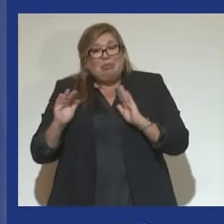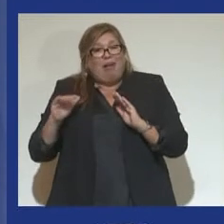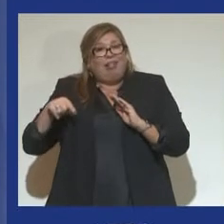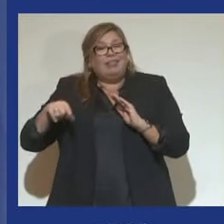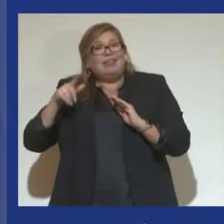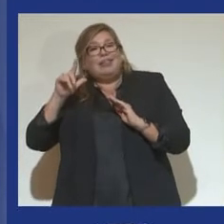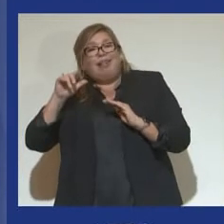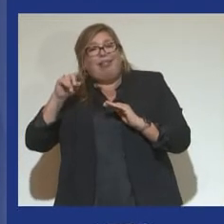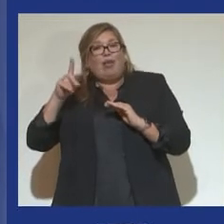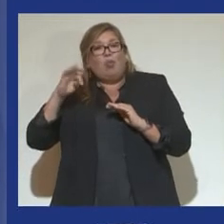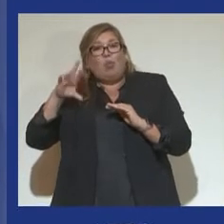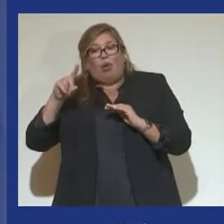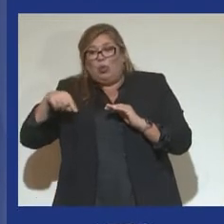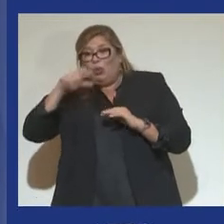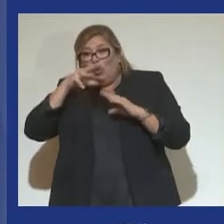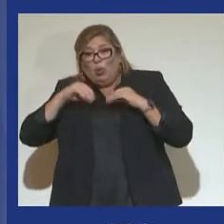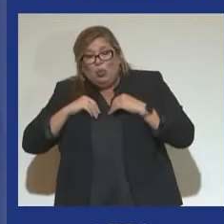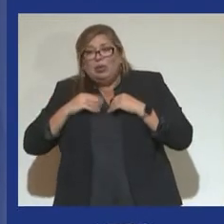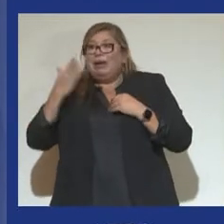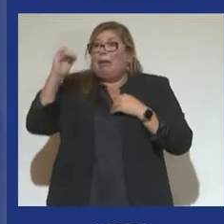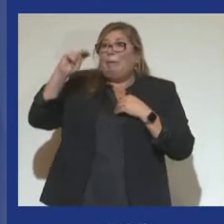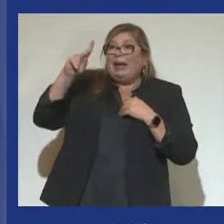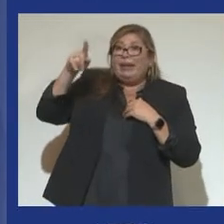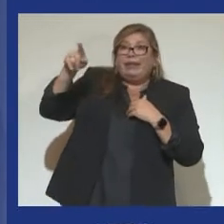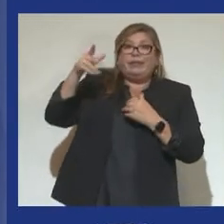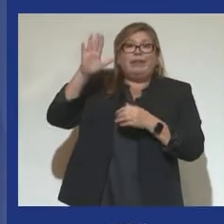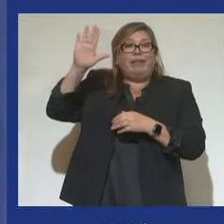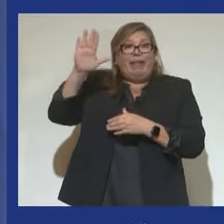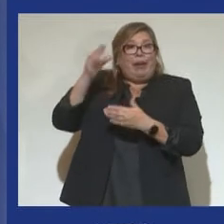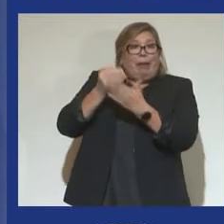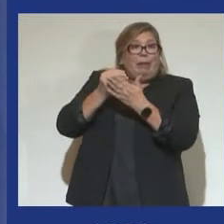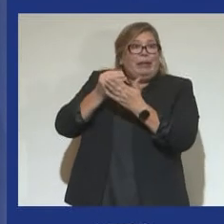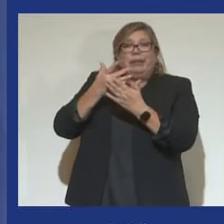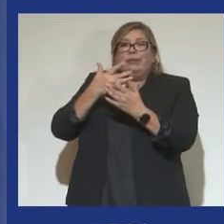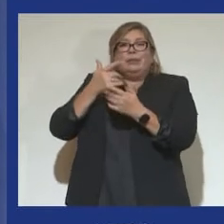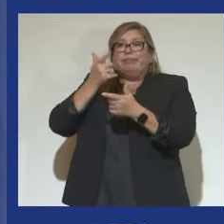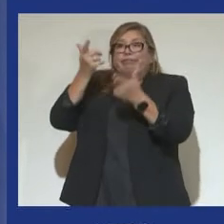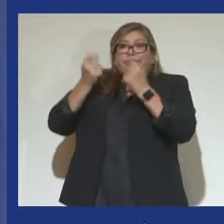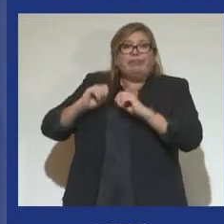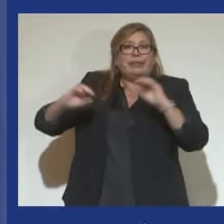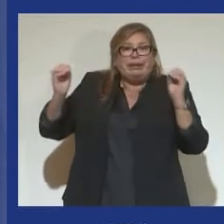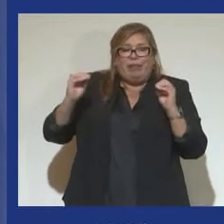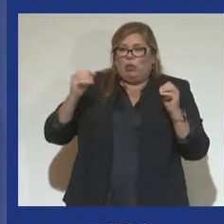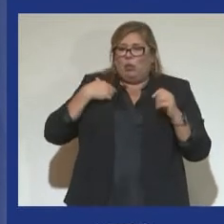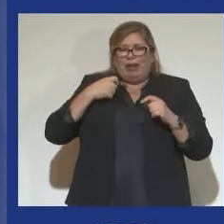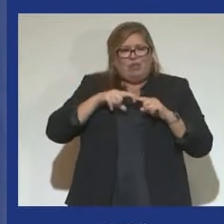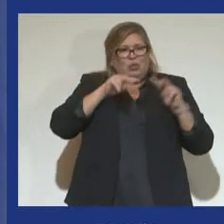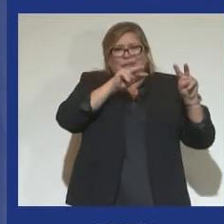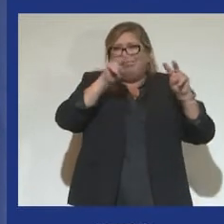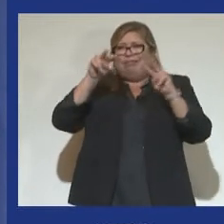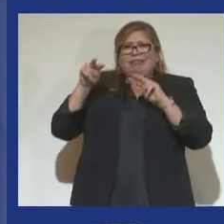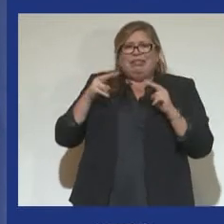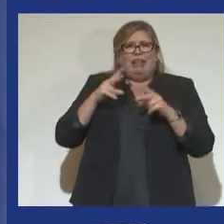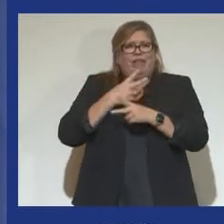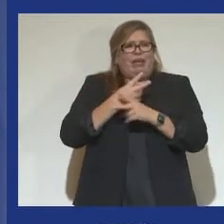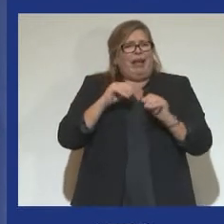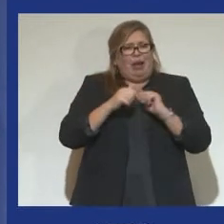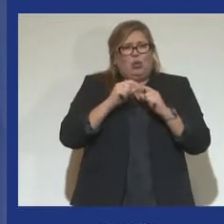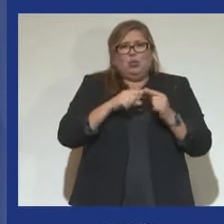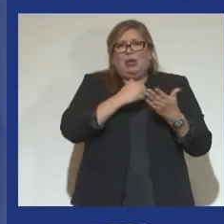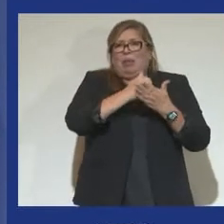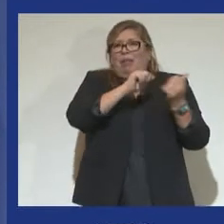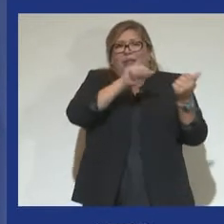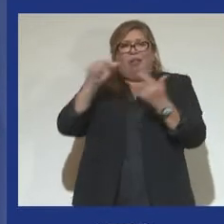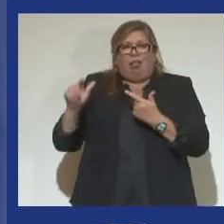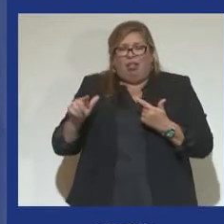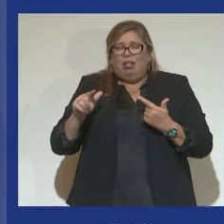bancos etcétera de modo que todo esto tiene que ser considerado estamos en medio de un intercambio de ideas no